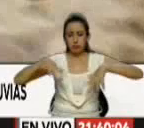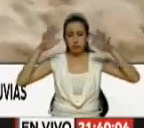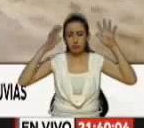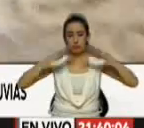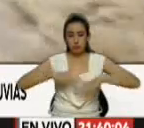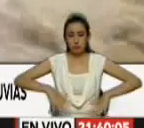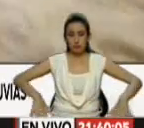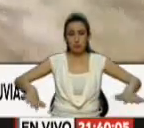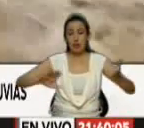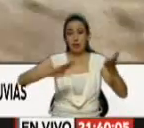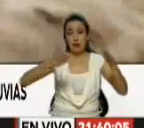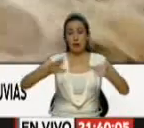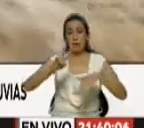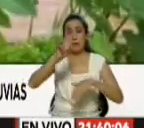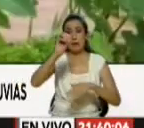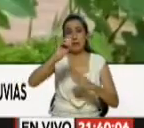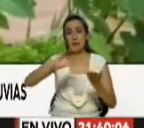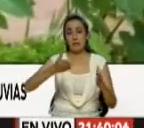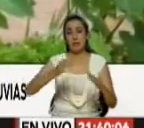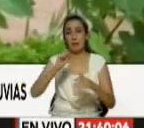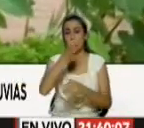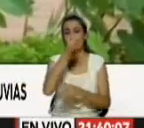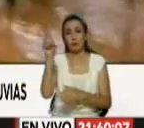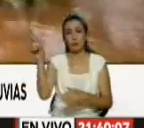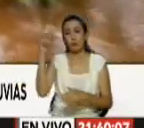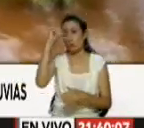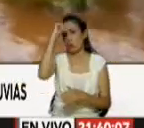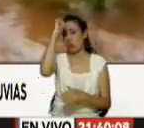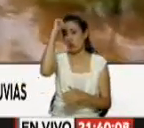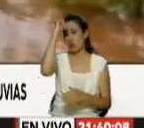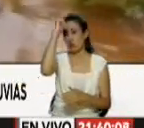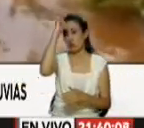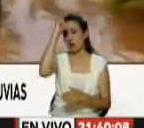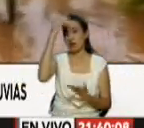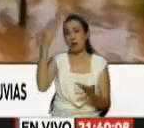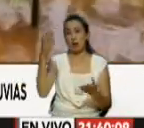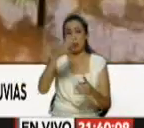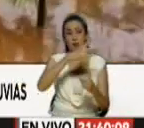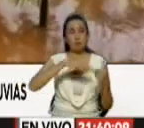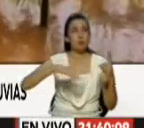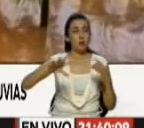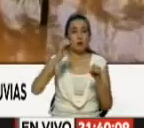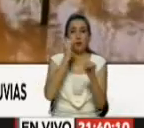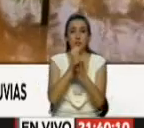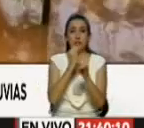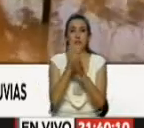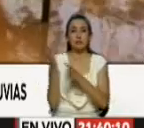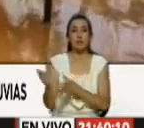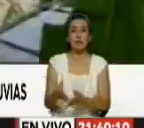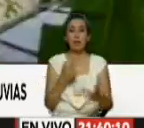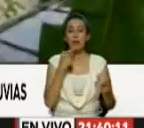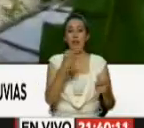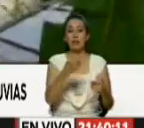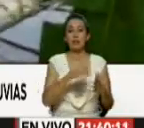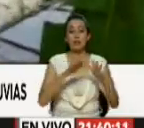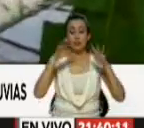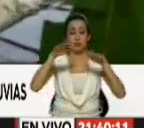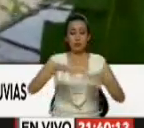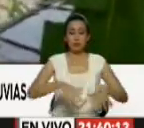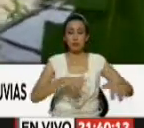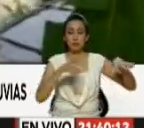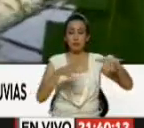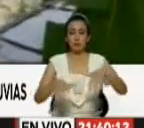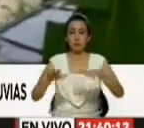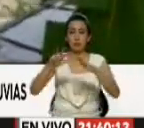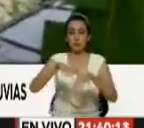tierra mataron al menos 20 personas en el sur de la India. El Departamento Meteorológico del Estado pronosticó que las precipitaciones